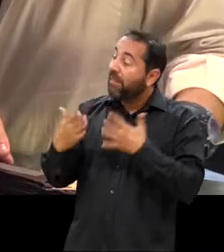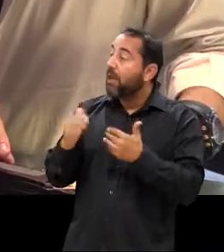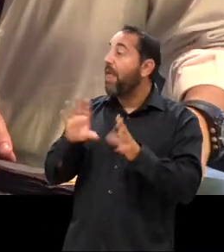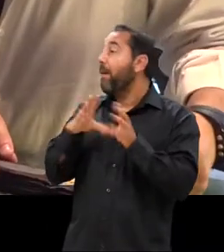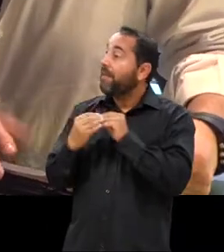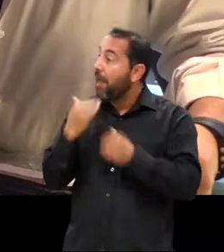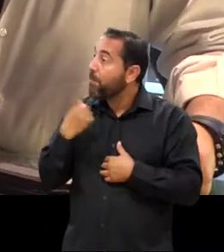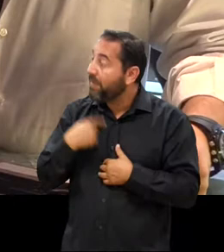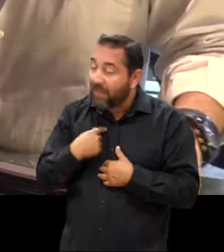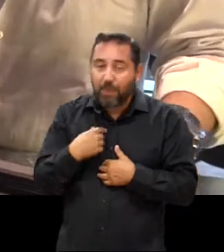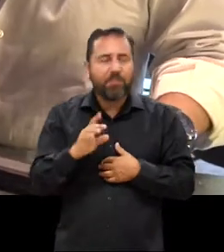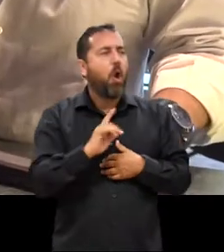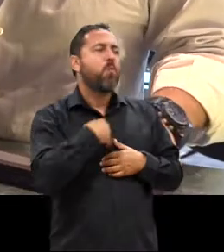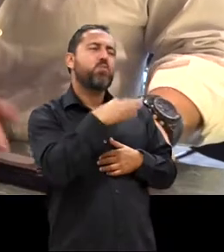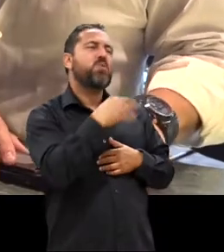me lo dice.